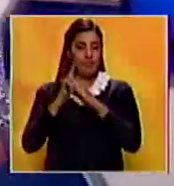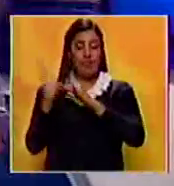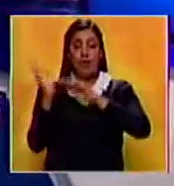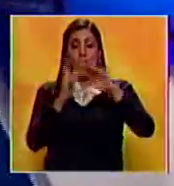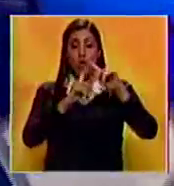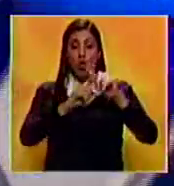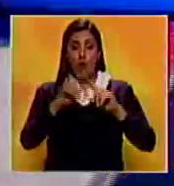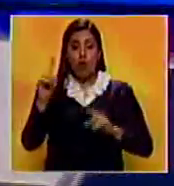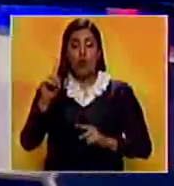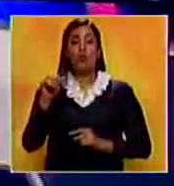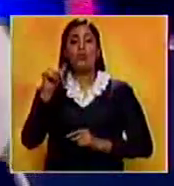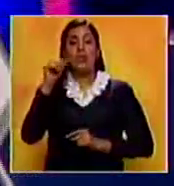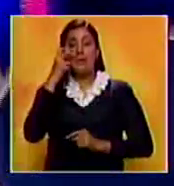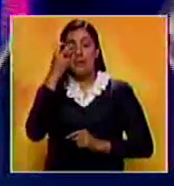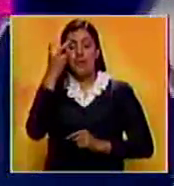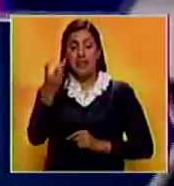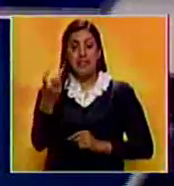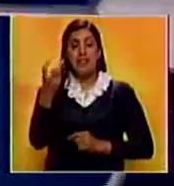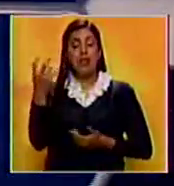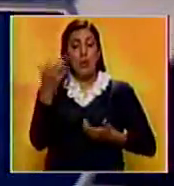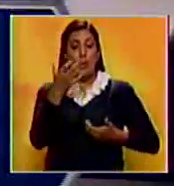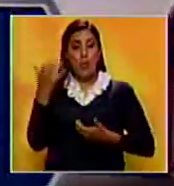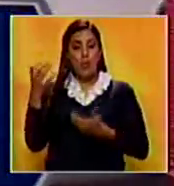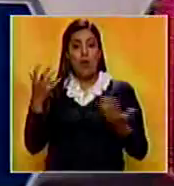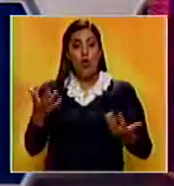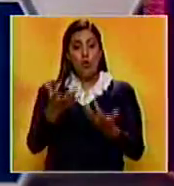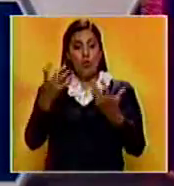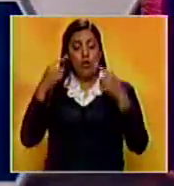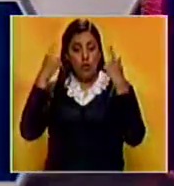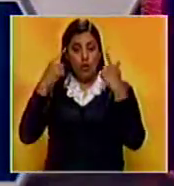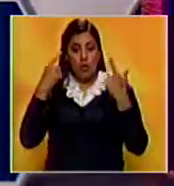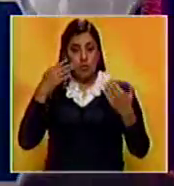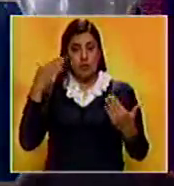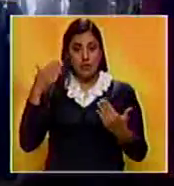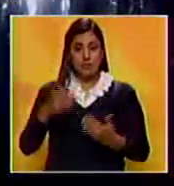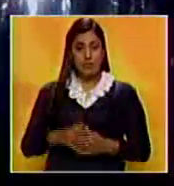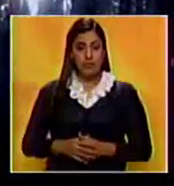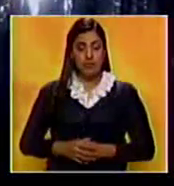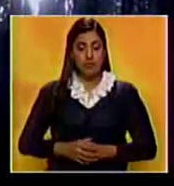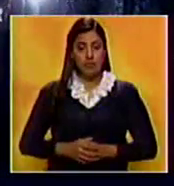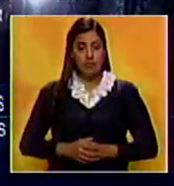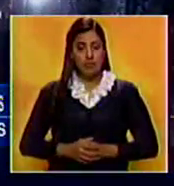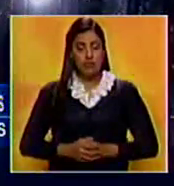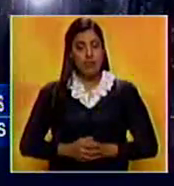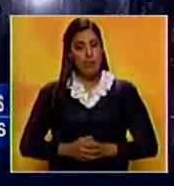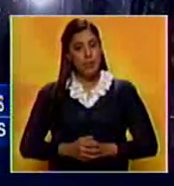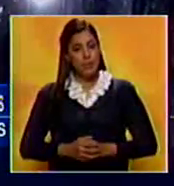Ahora veamos a Adele durante su visita a los bomberos tras el incendio en Londres.